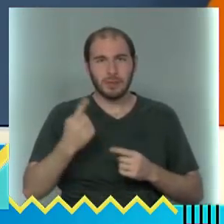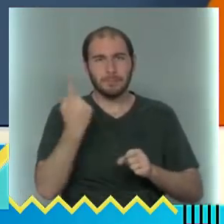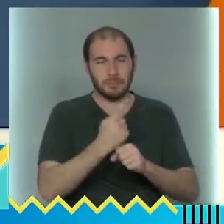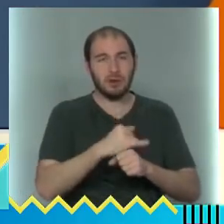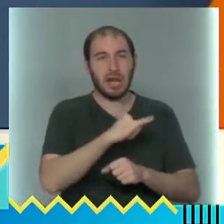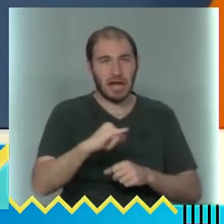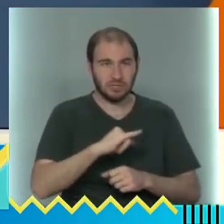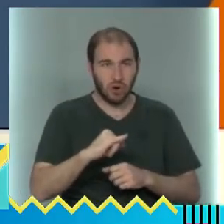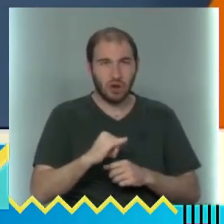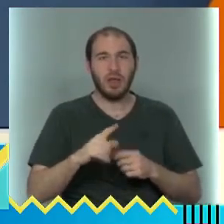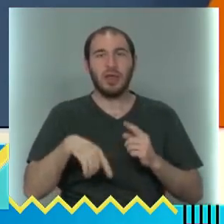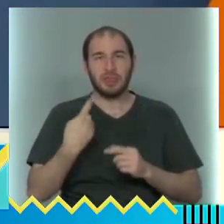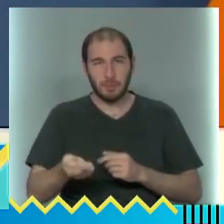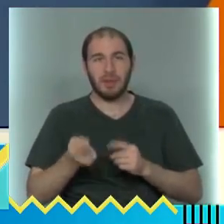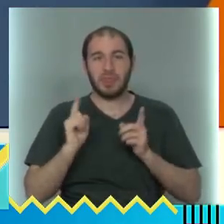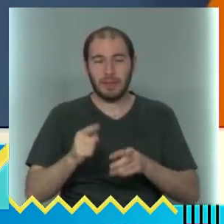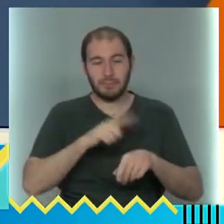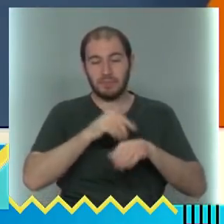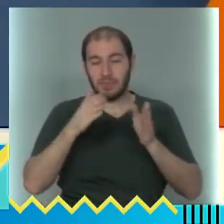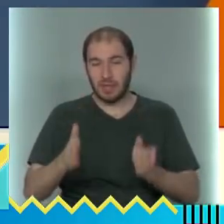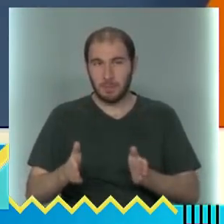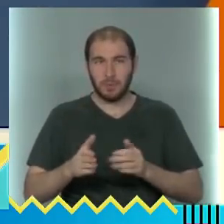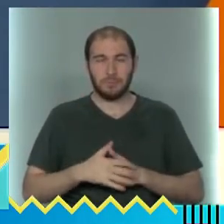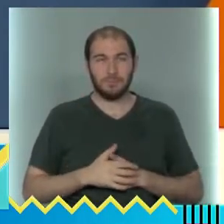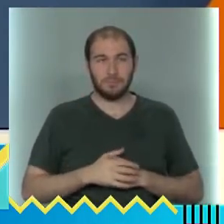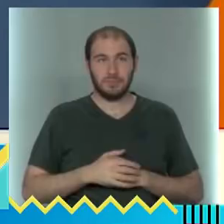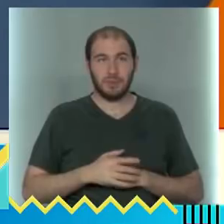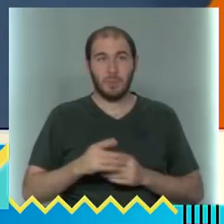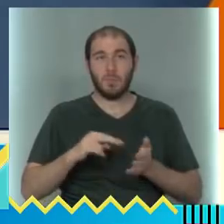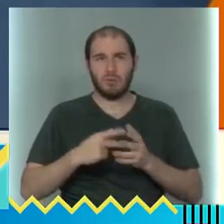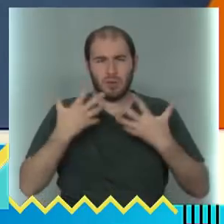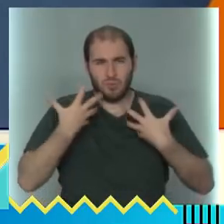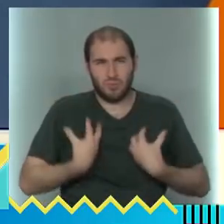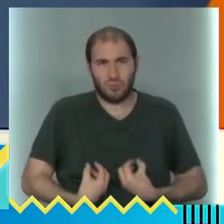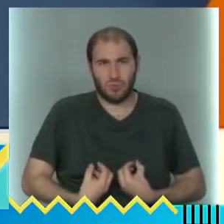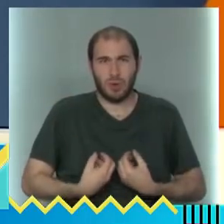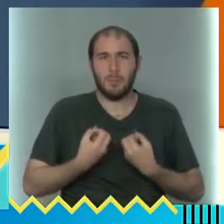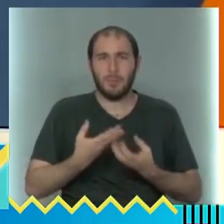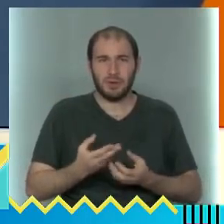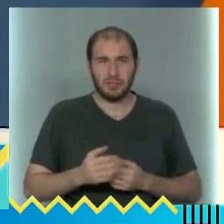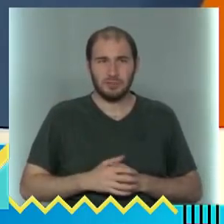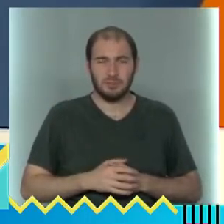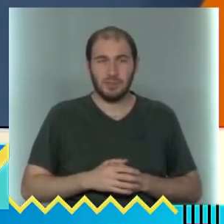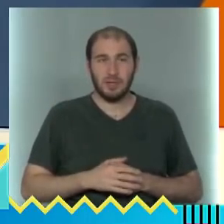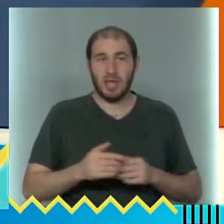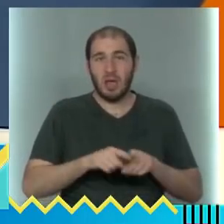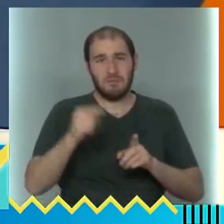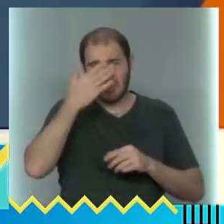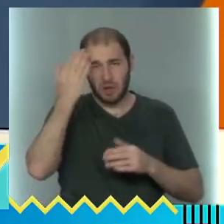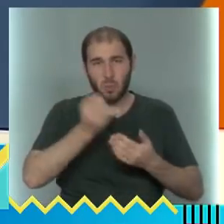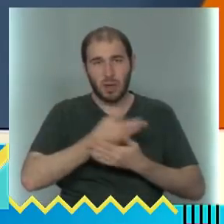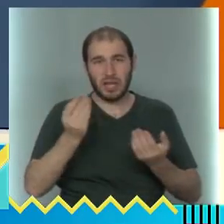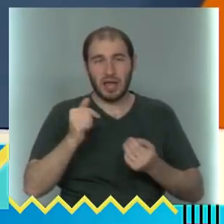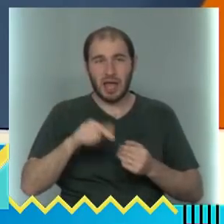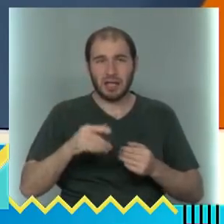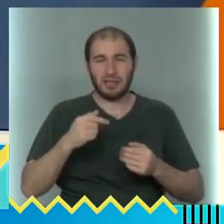negación, después aparece también el periodo del trastorno anímico, porque en realidad está viviendo, con cualquier enfermedad el paciente